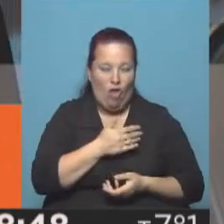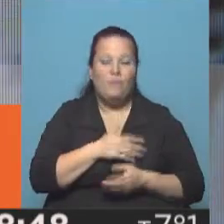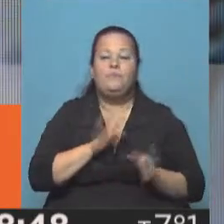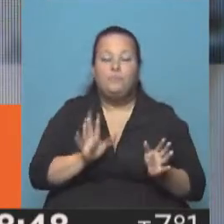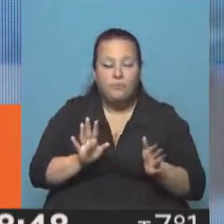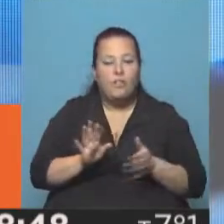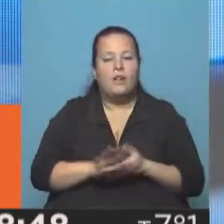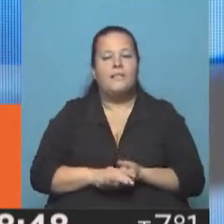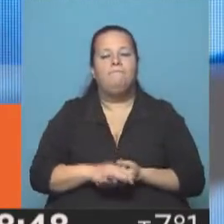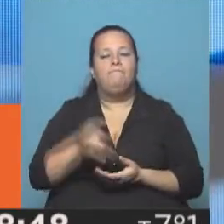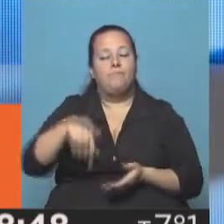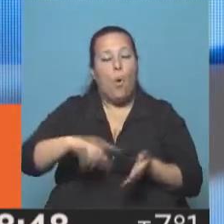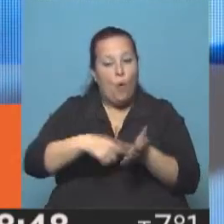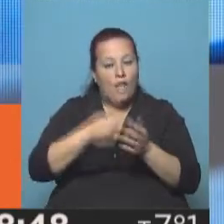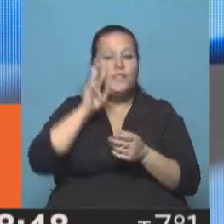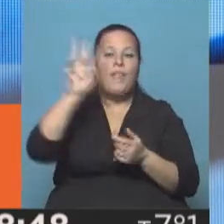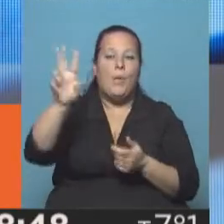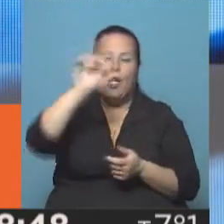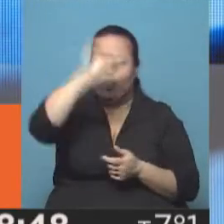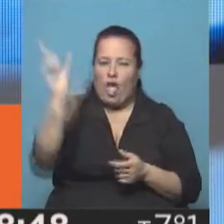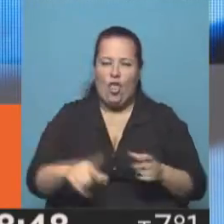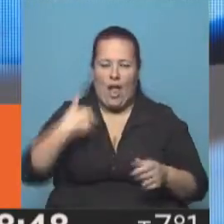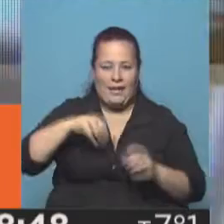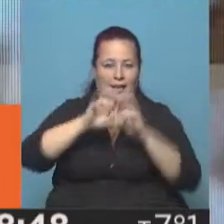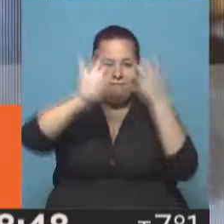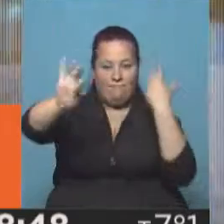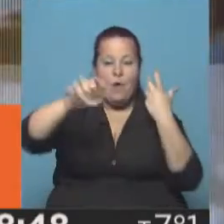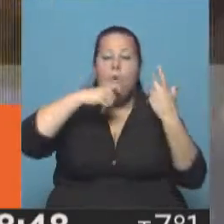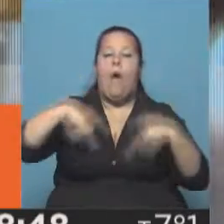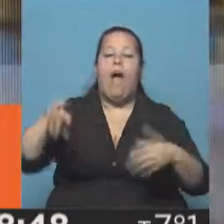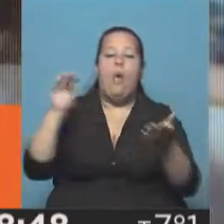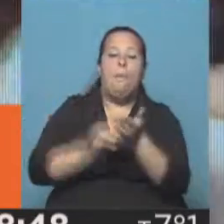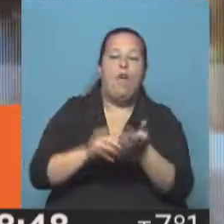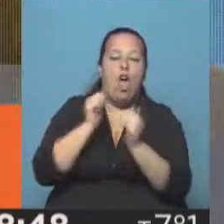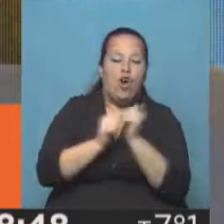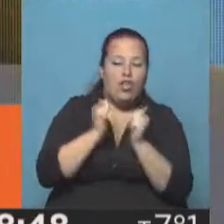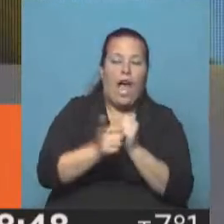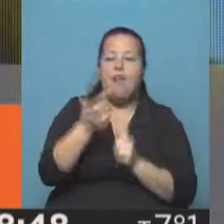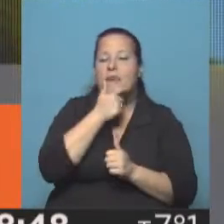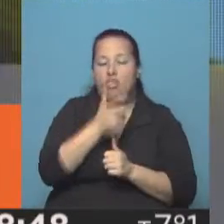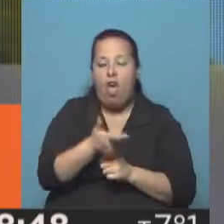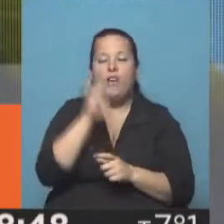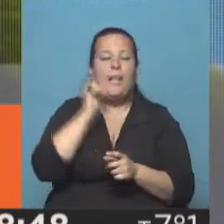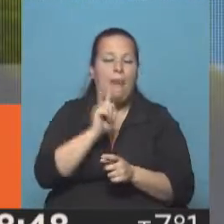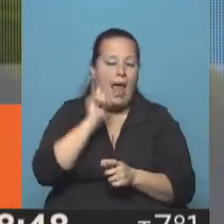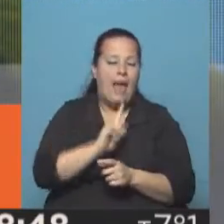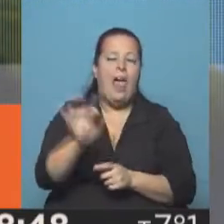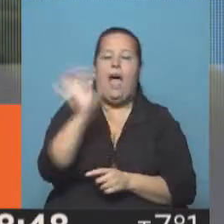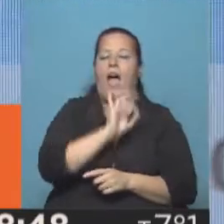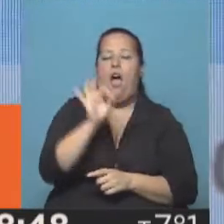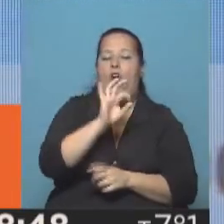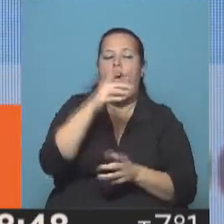lo que pasa en buenos aires se verá en el resto del país y cuando se un anotado de rosario de mendoza del paraná o de